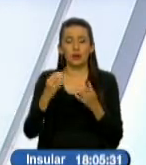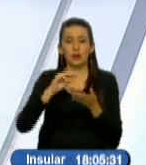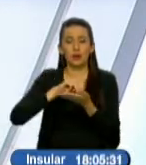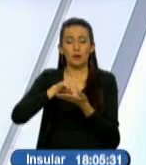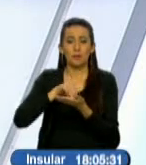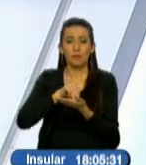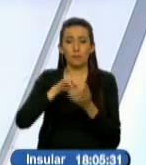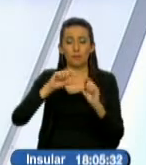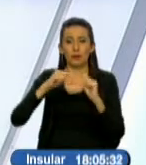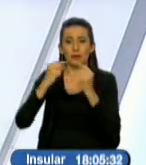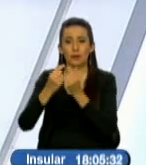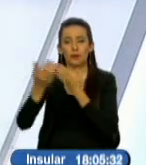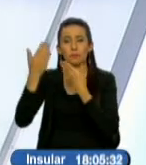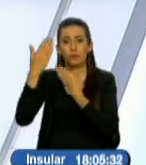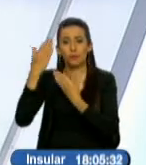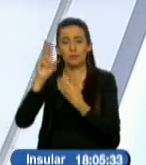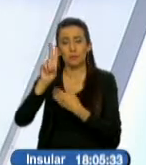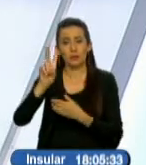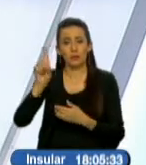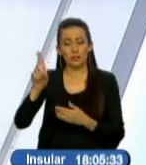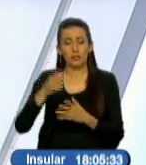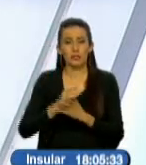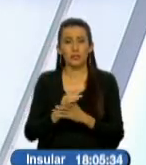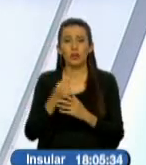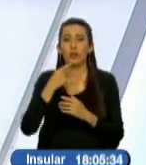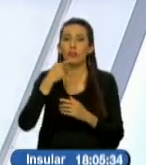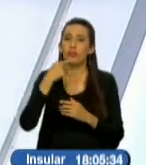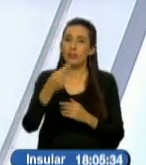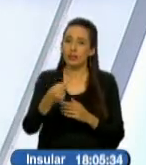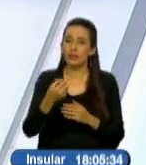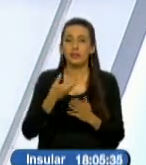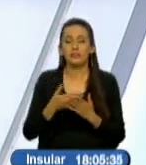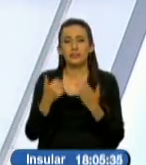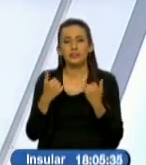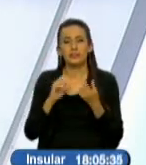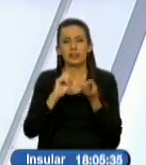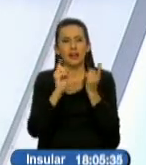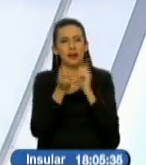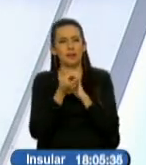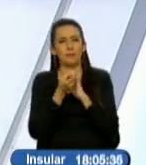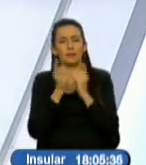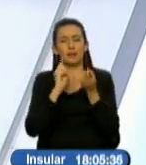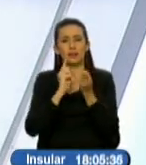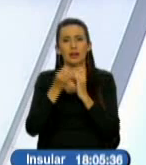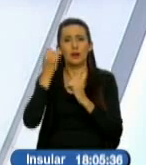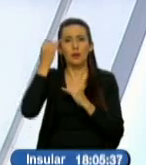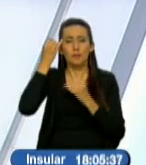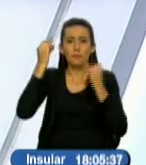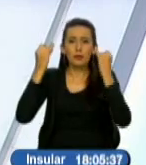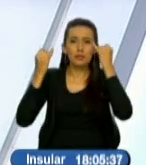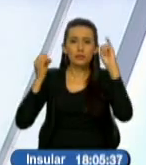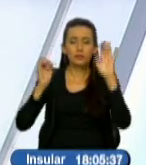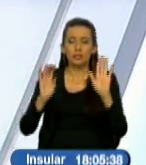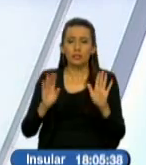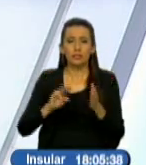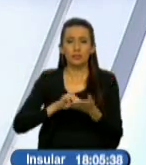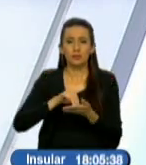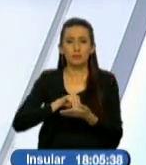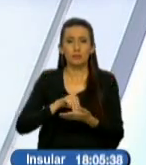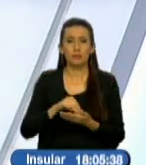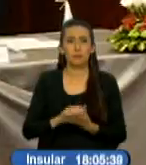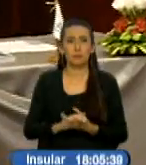la posición de dicho movimiento, se contradice con lo actuado por él cuando fue miembro del Tribunal Supremo